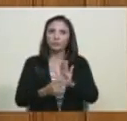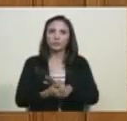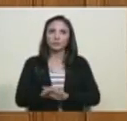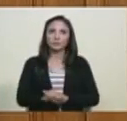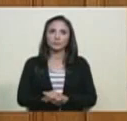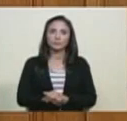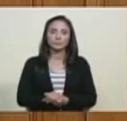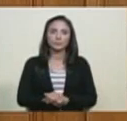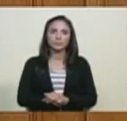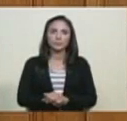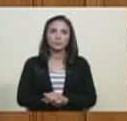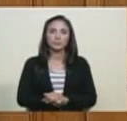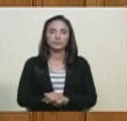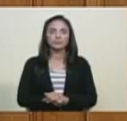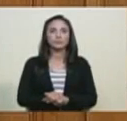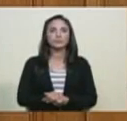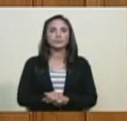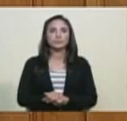para que